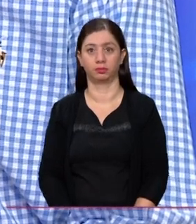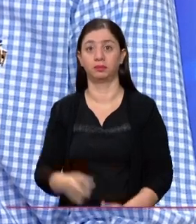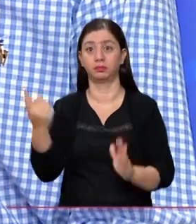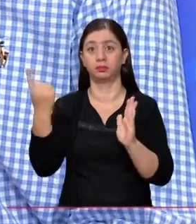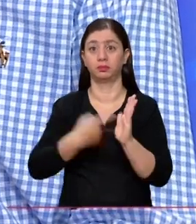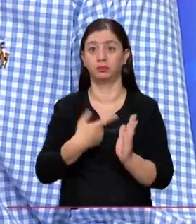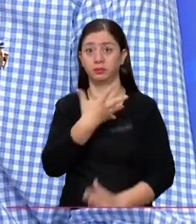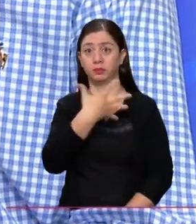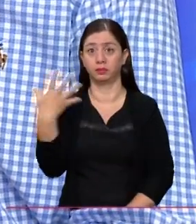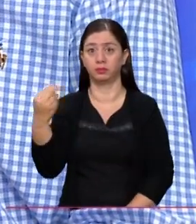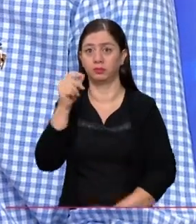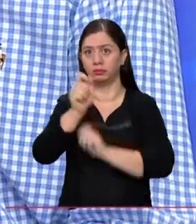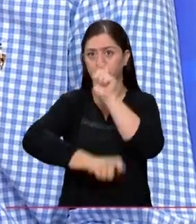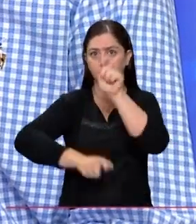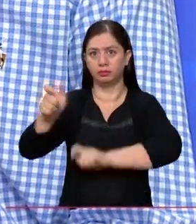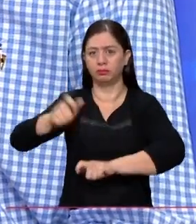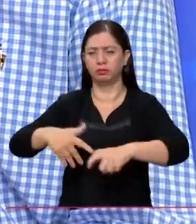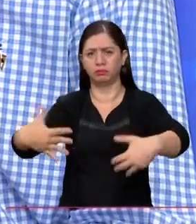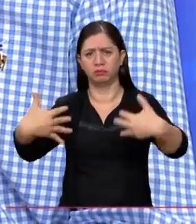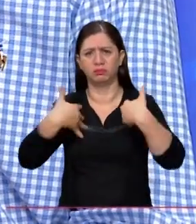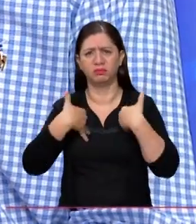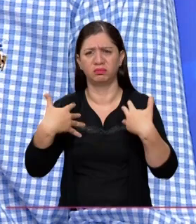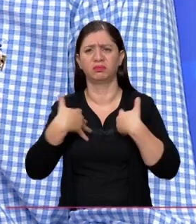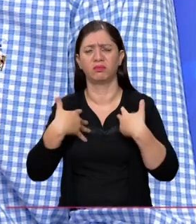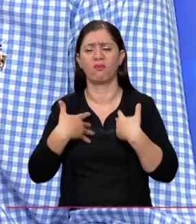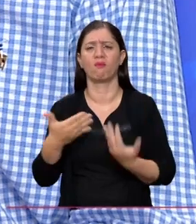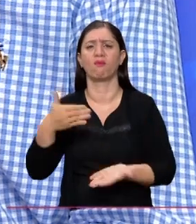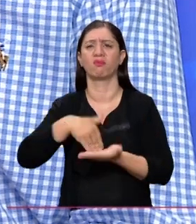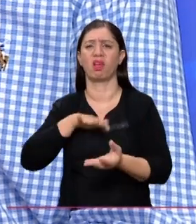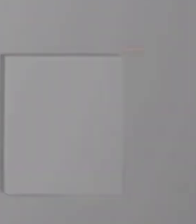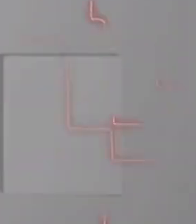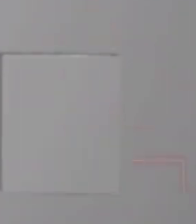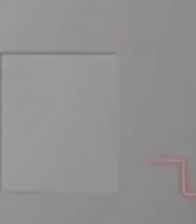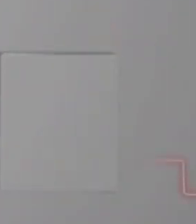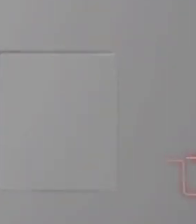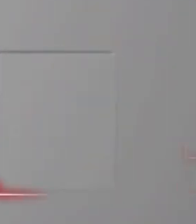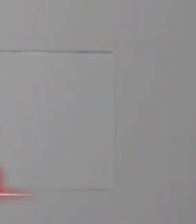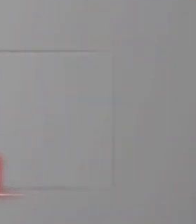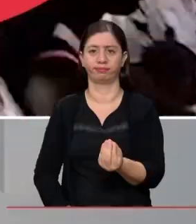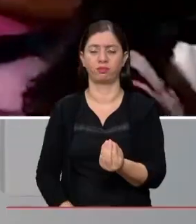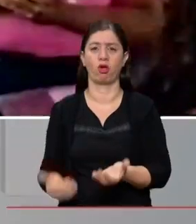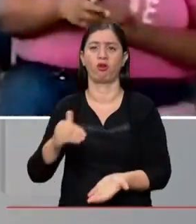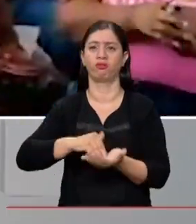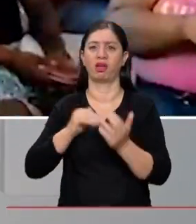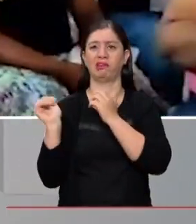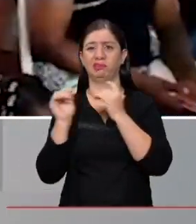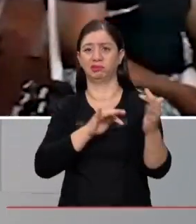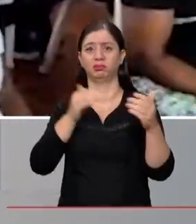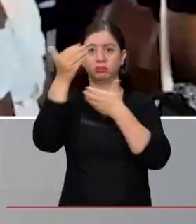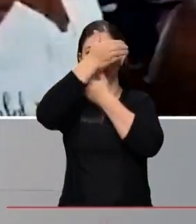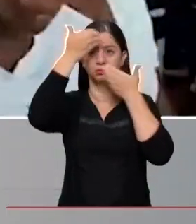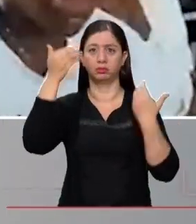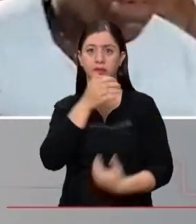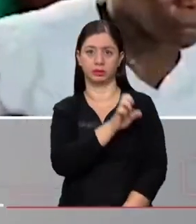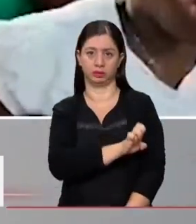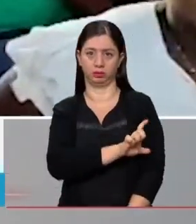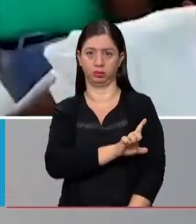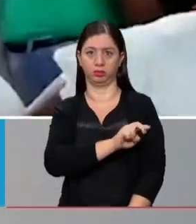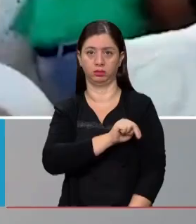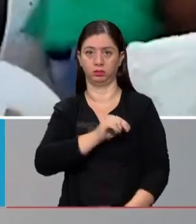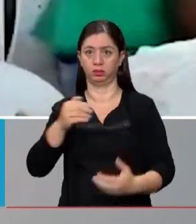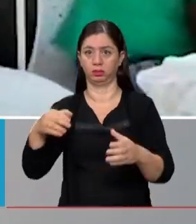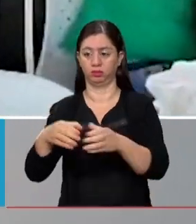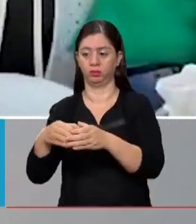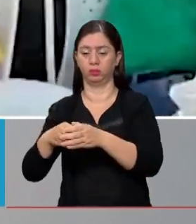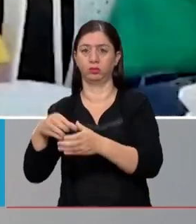1.500 personas son víctimas de un nuevo caso de desplazamiento forzado por cuenta de los combates entre el ELN y el Clan del Golfo